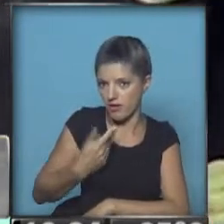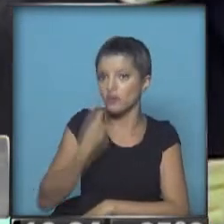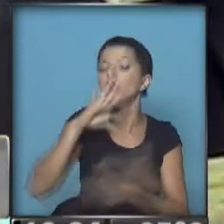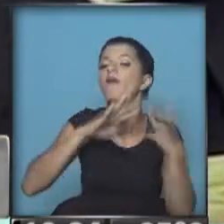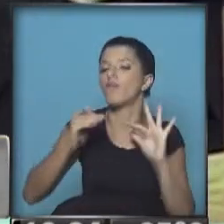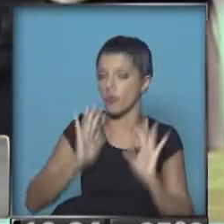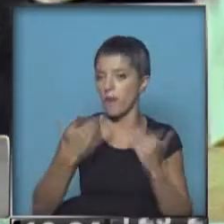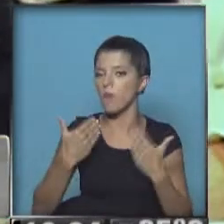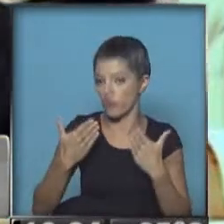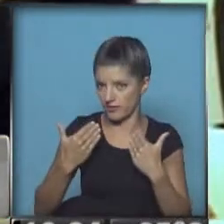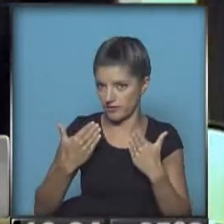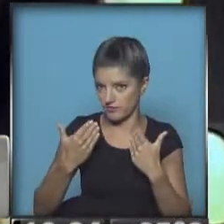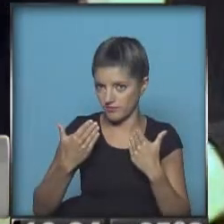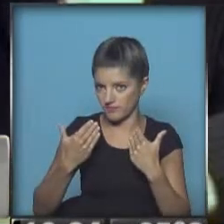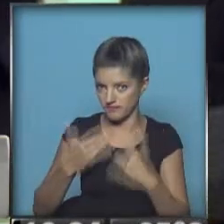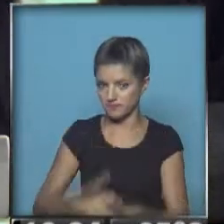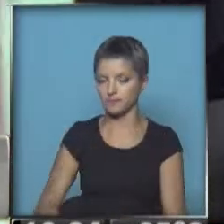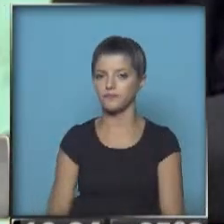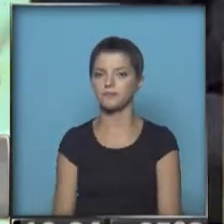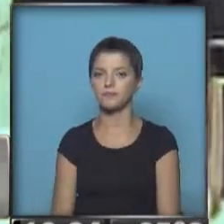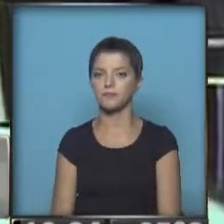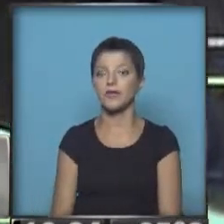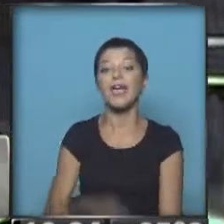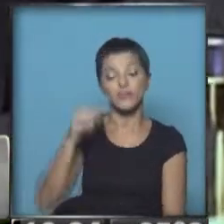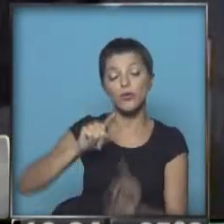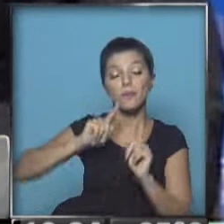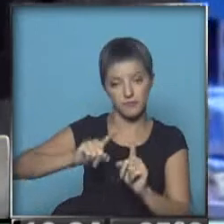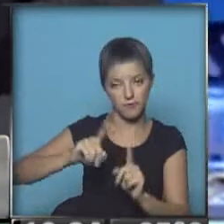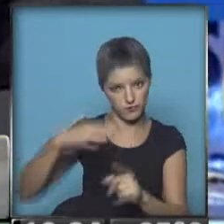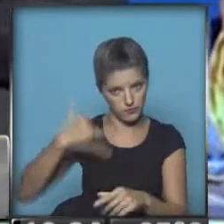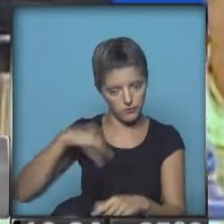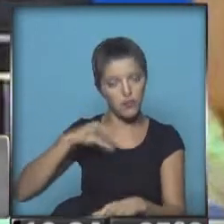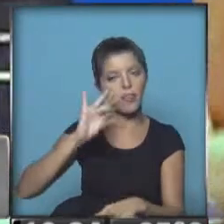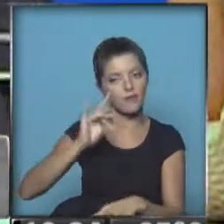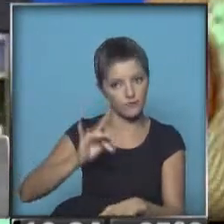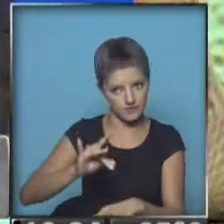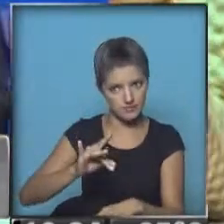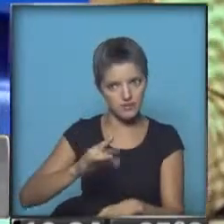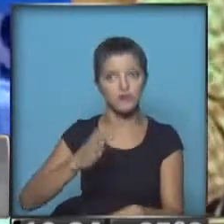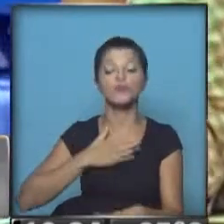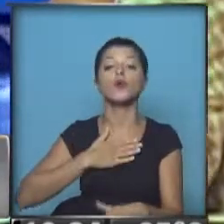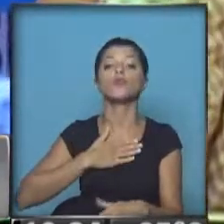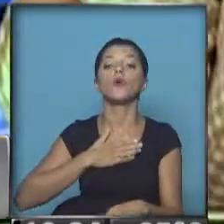manera. Esta visión nos costó mucho y la pagamos